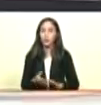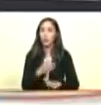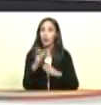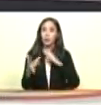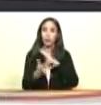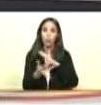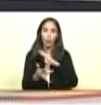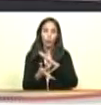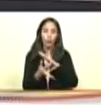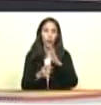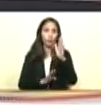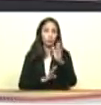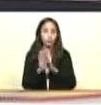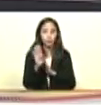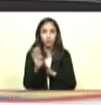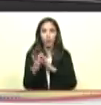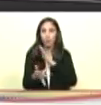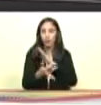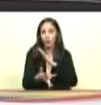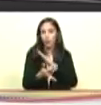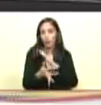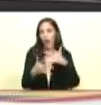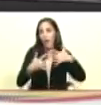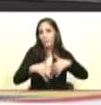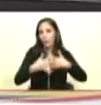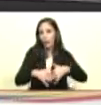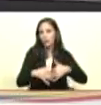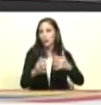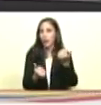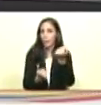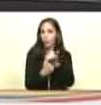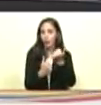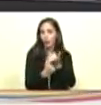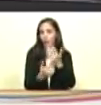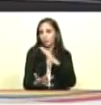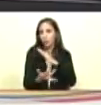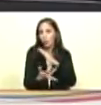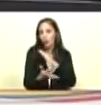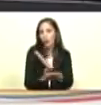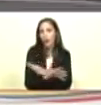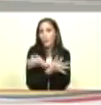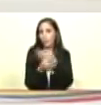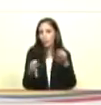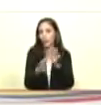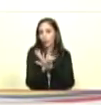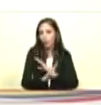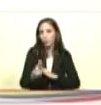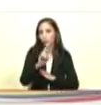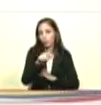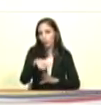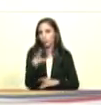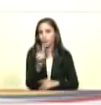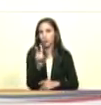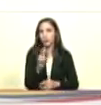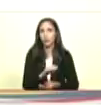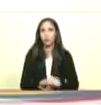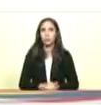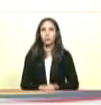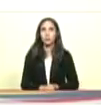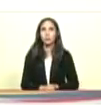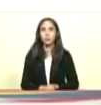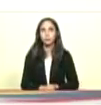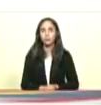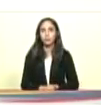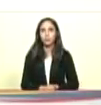tecnología NEM sea la tecnología de avanzada que Venezuela va a utilizar. Y le hemos